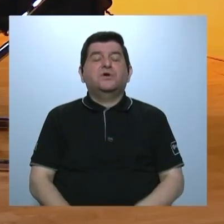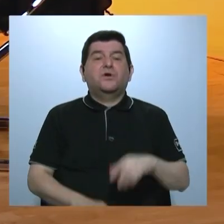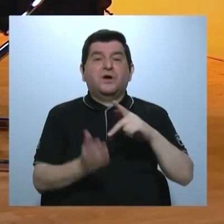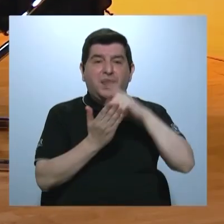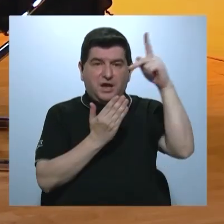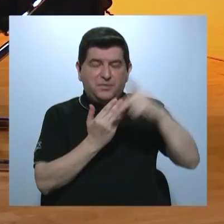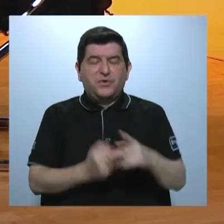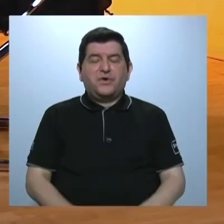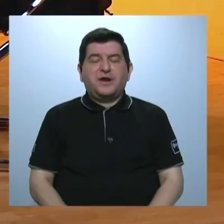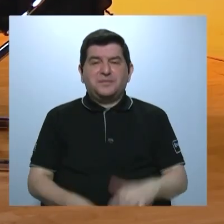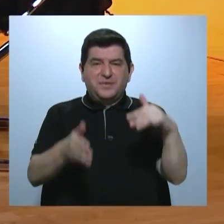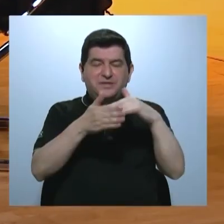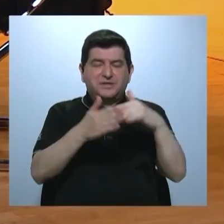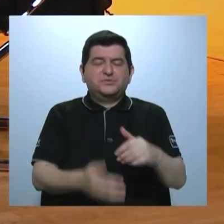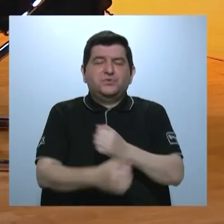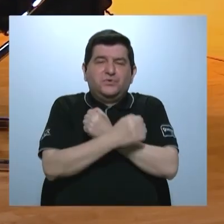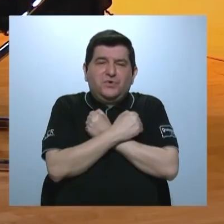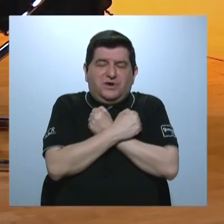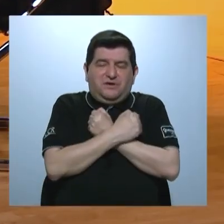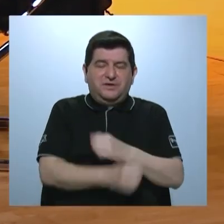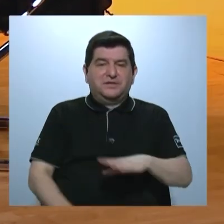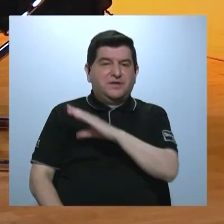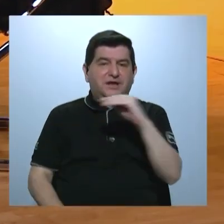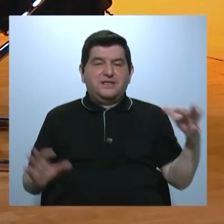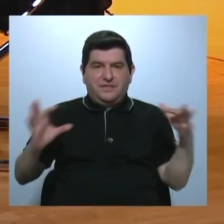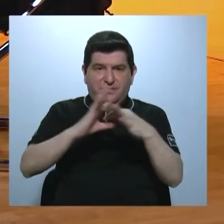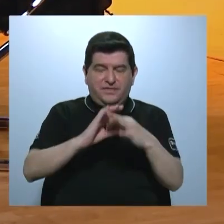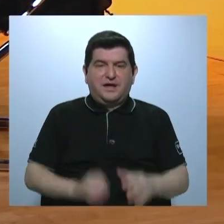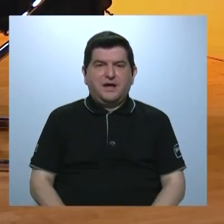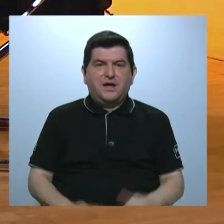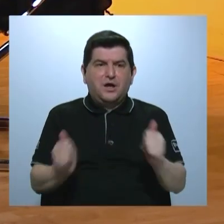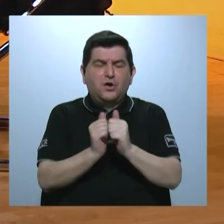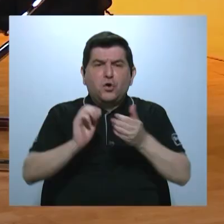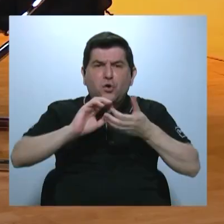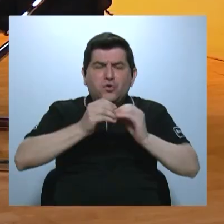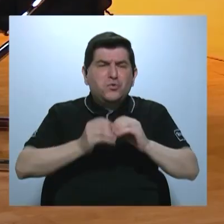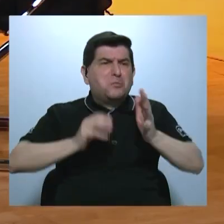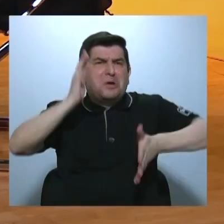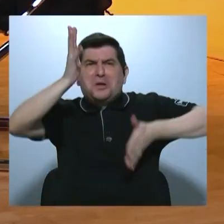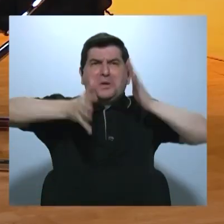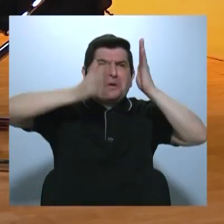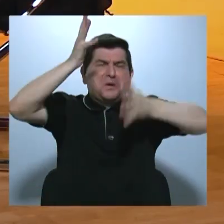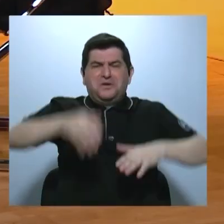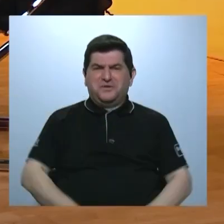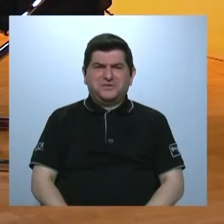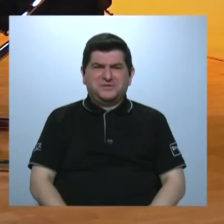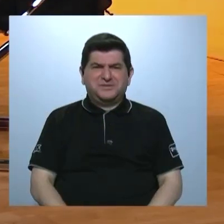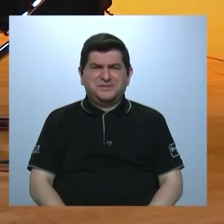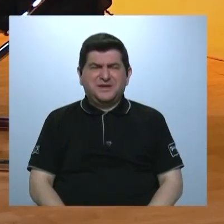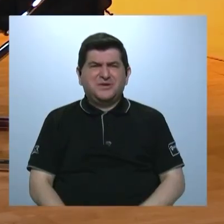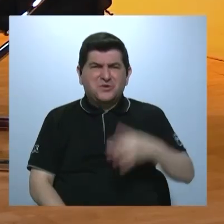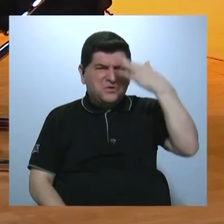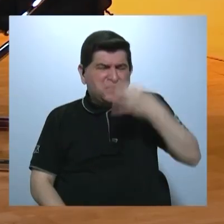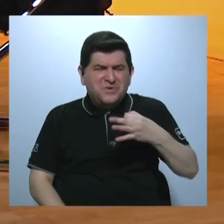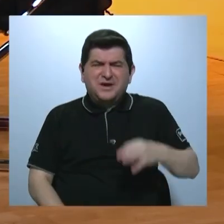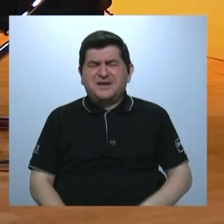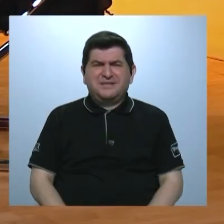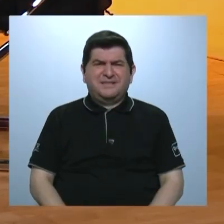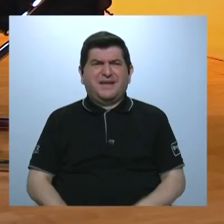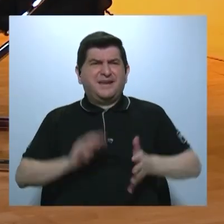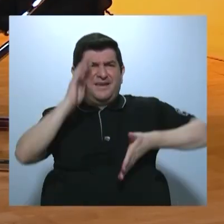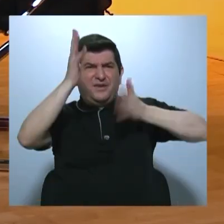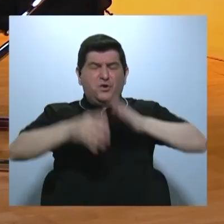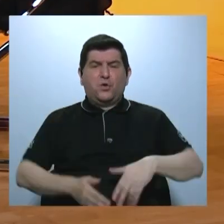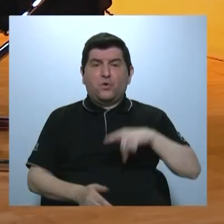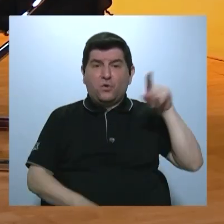sexualidad, de nuevo, sin evidencia, con datos prácticamente inventados, con afirmaciones infundadas. Bueno, se elimina un programa